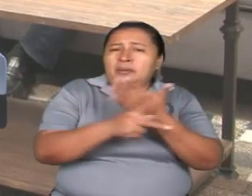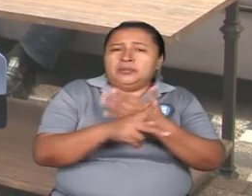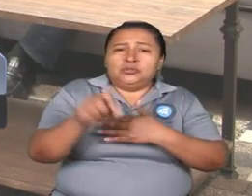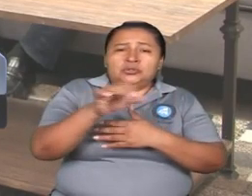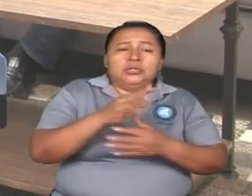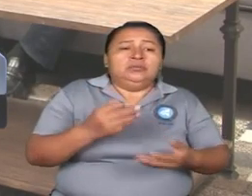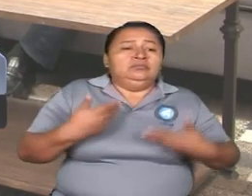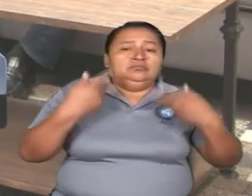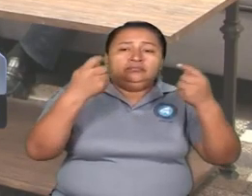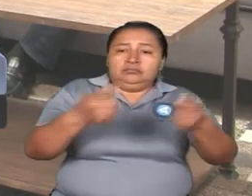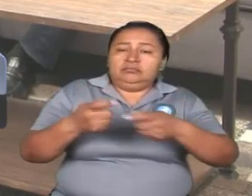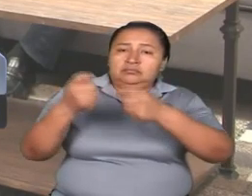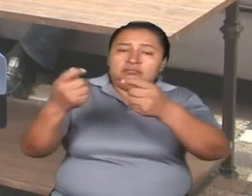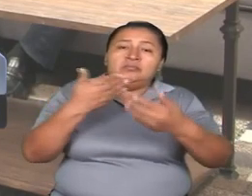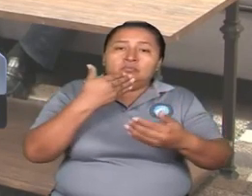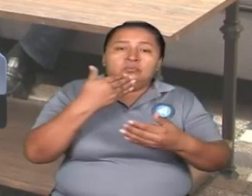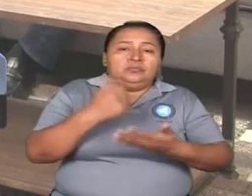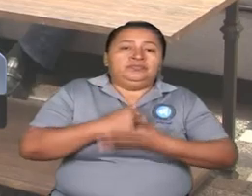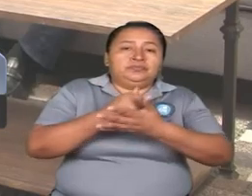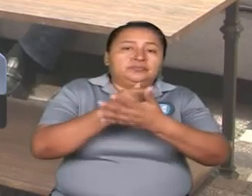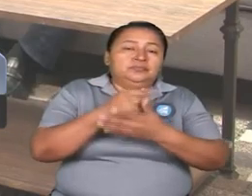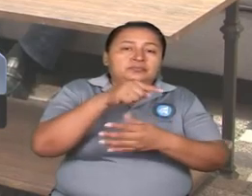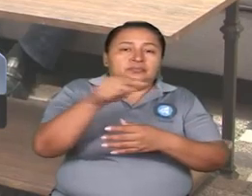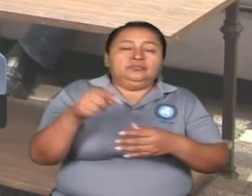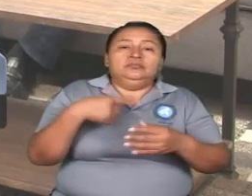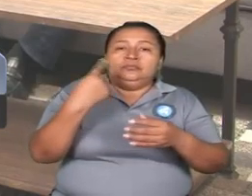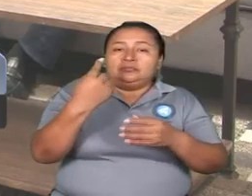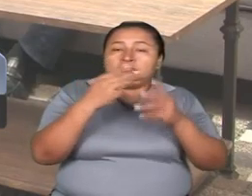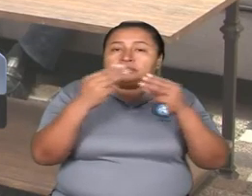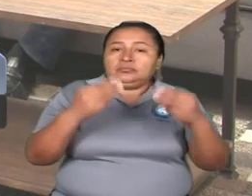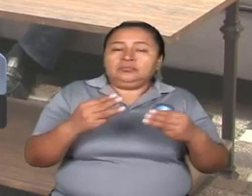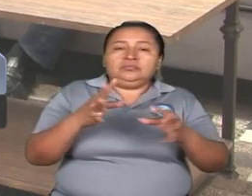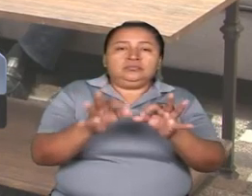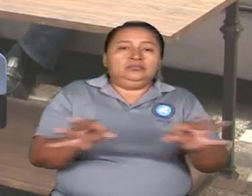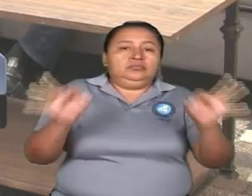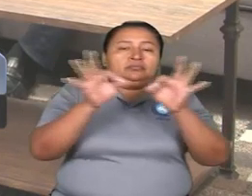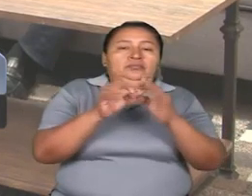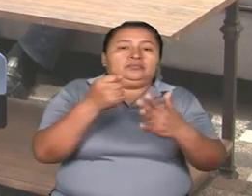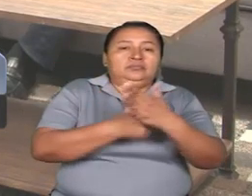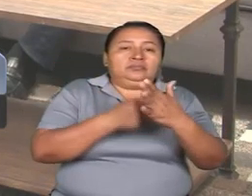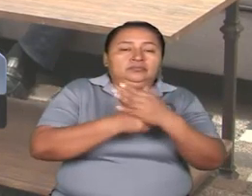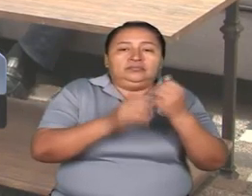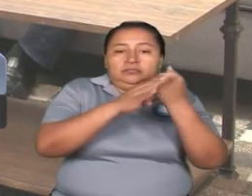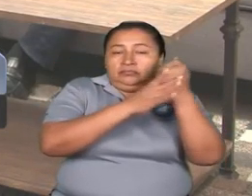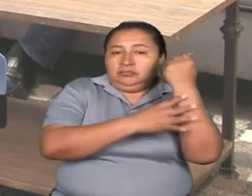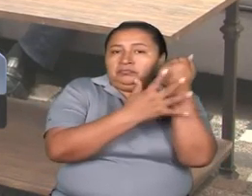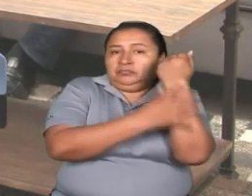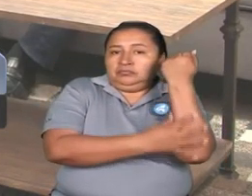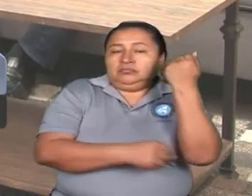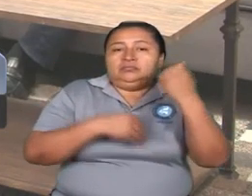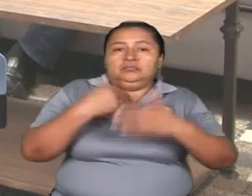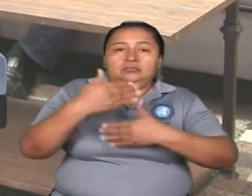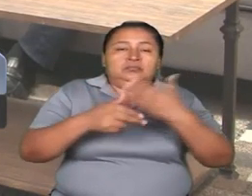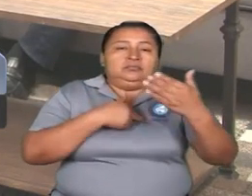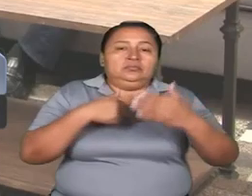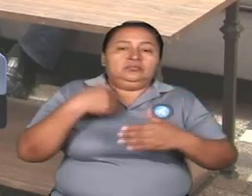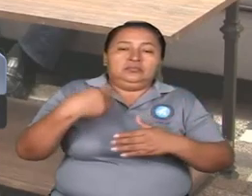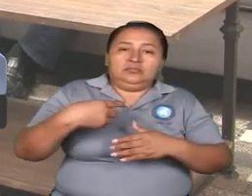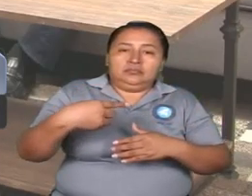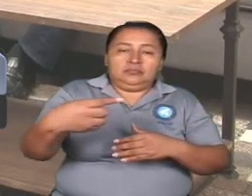llevan beneficios y son instrumentos principales en la lucha contra la pobreza que venimos haciendo en el día a